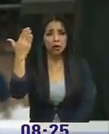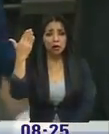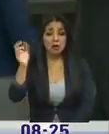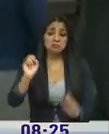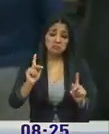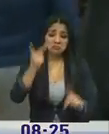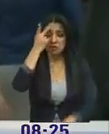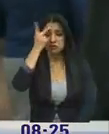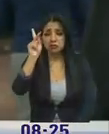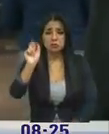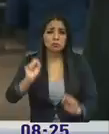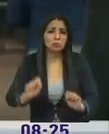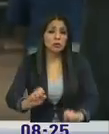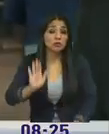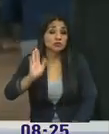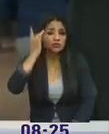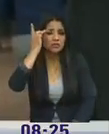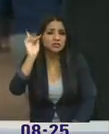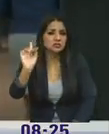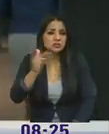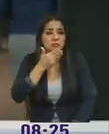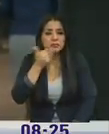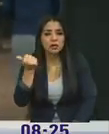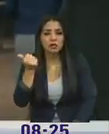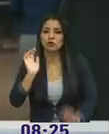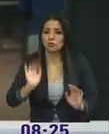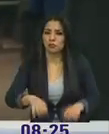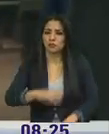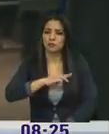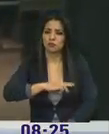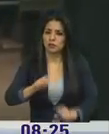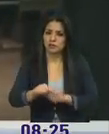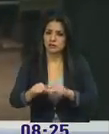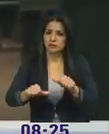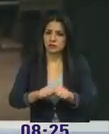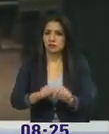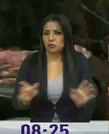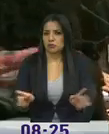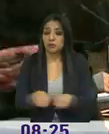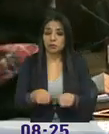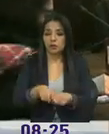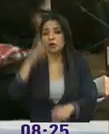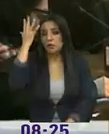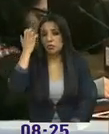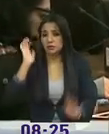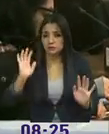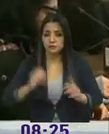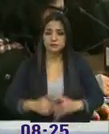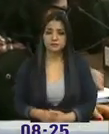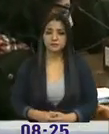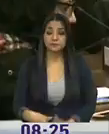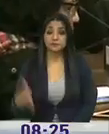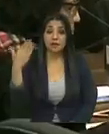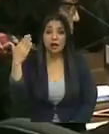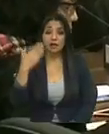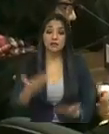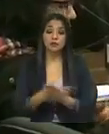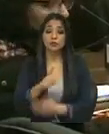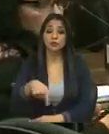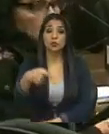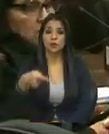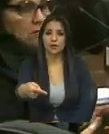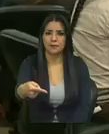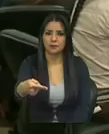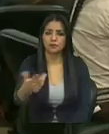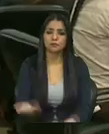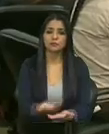al alcalde y como él crea que mejor puede manejar el municipio, no como se le ocurre al alcalde Rodas. El alcalde capitalino espera que la nueva administración acoja